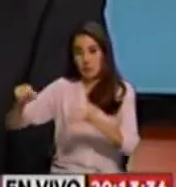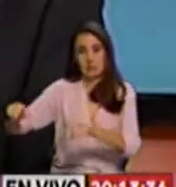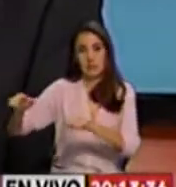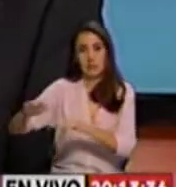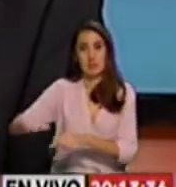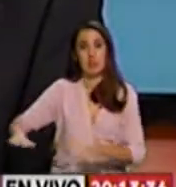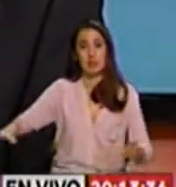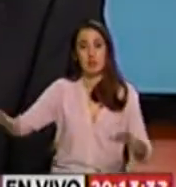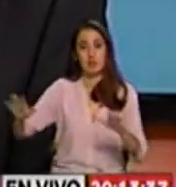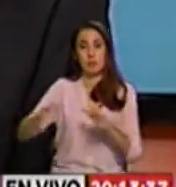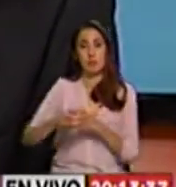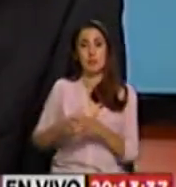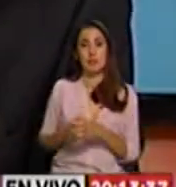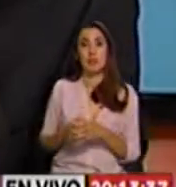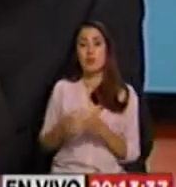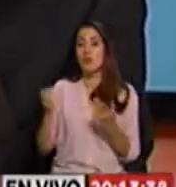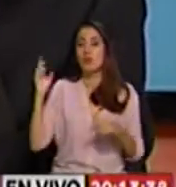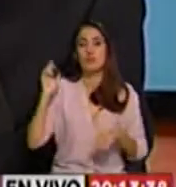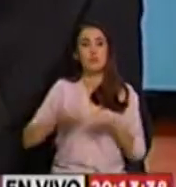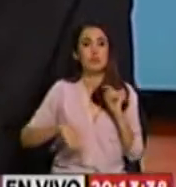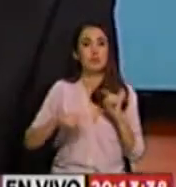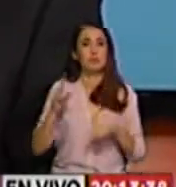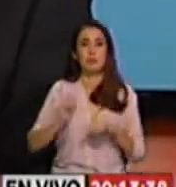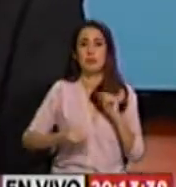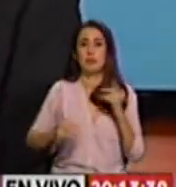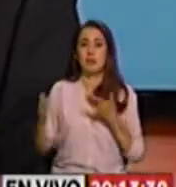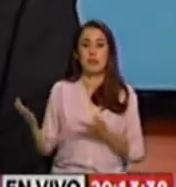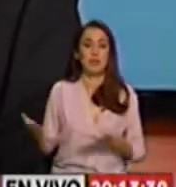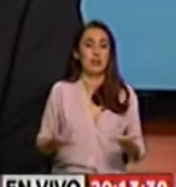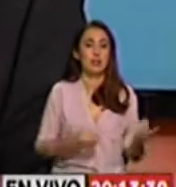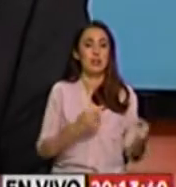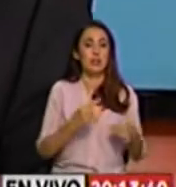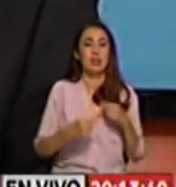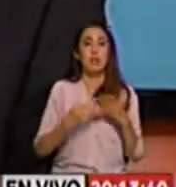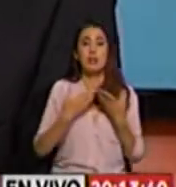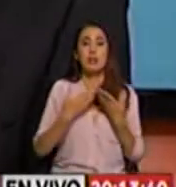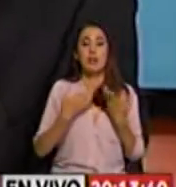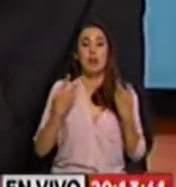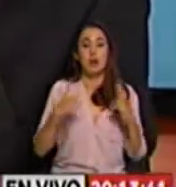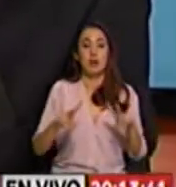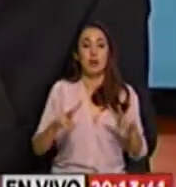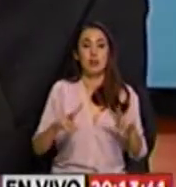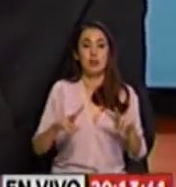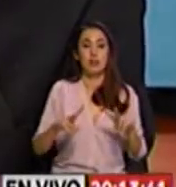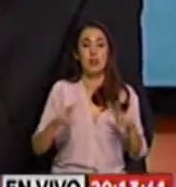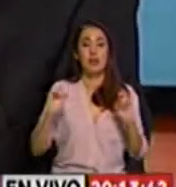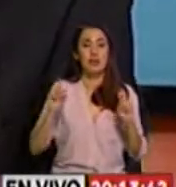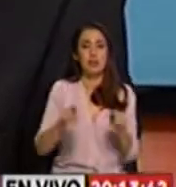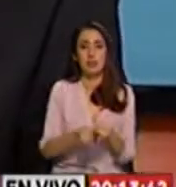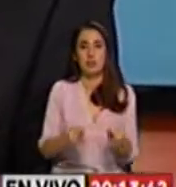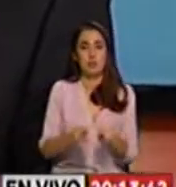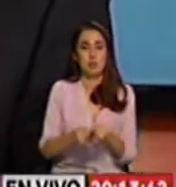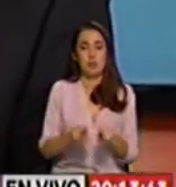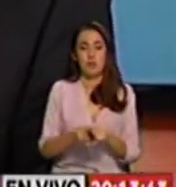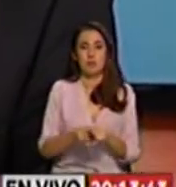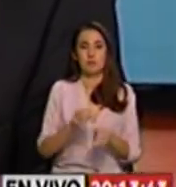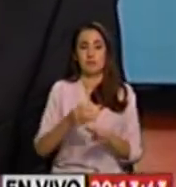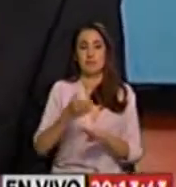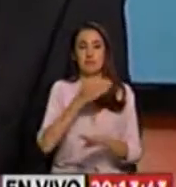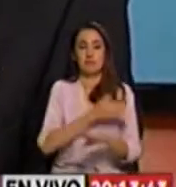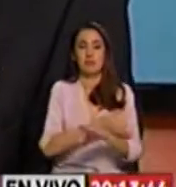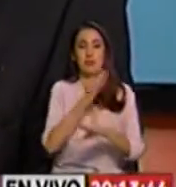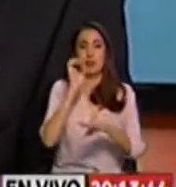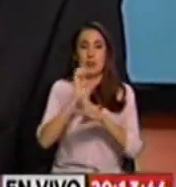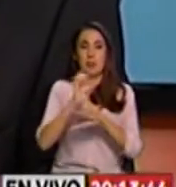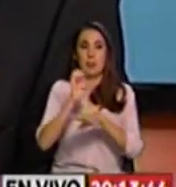hacer esa distribución. No se puede dar los lujos para lo que no le alcanza la plata. Es lo mismo que tiene que hacer el Ecuador desde mi punto de vista en